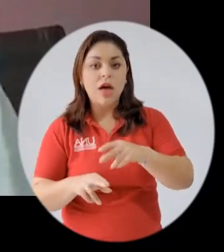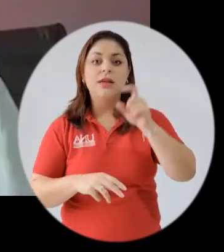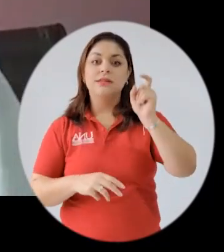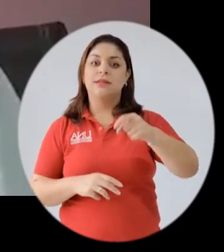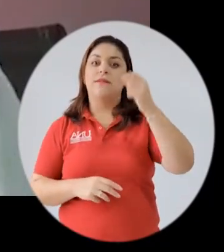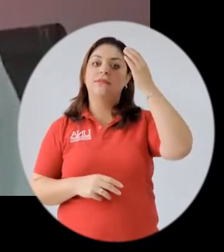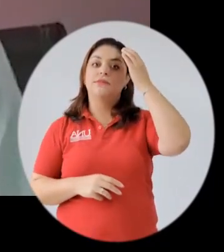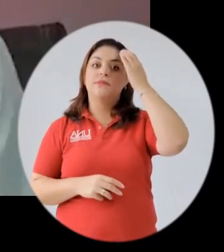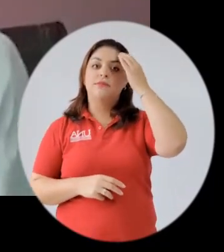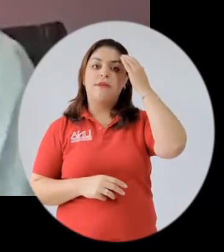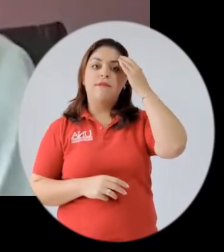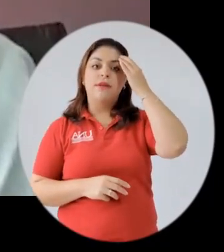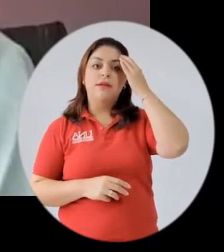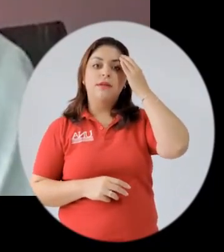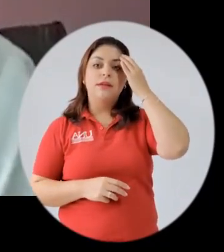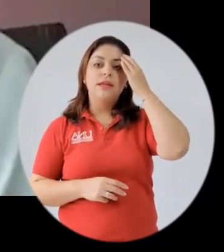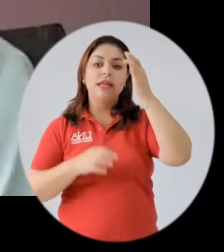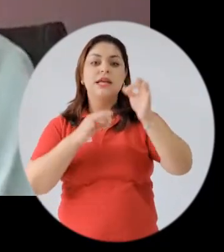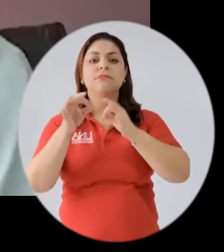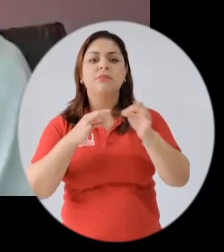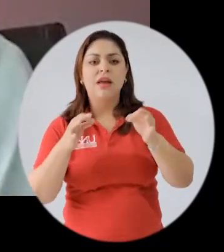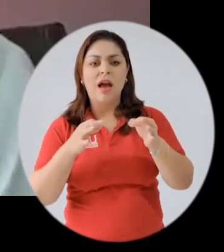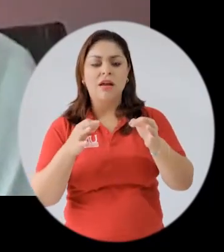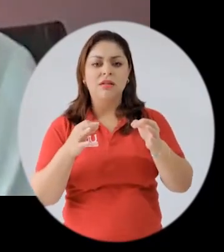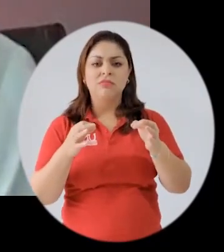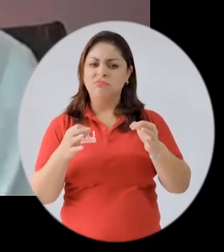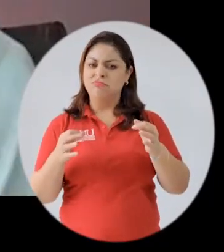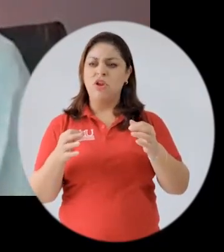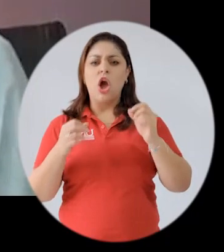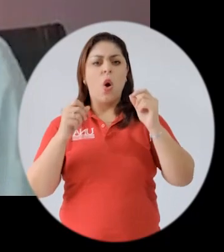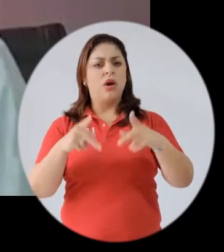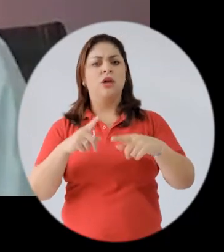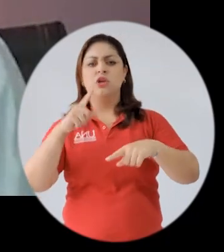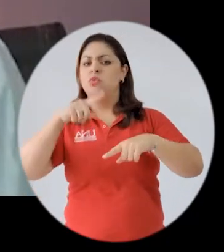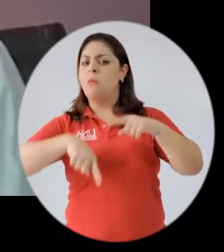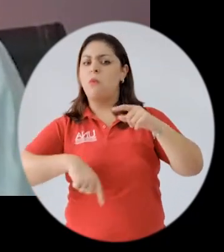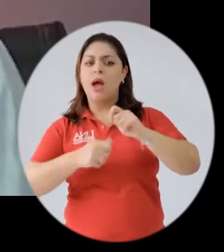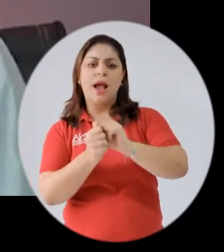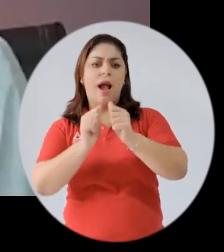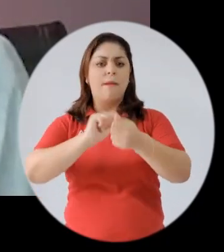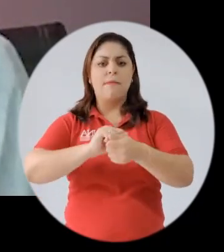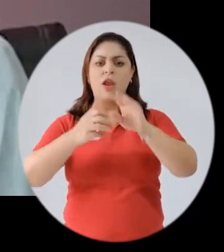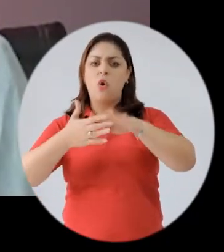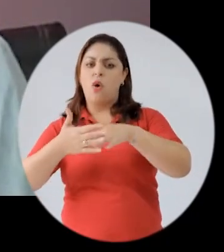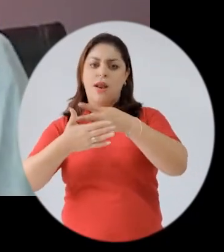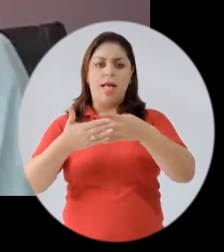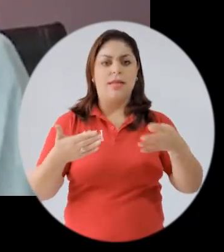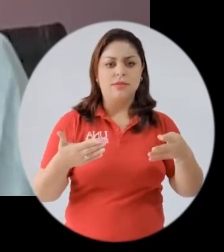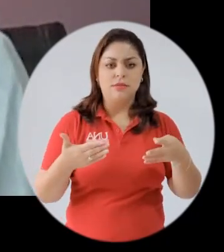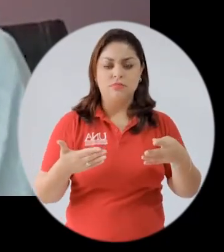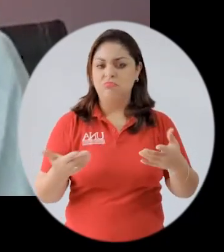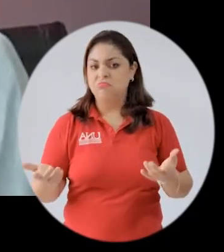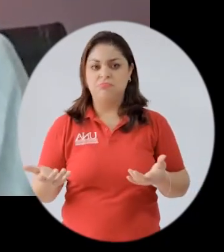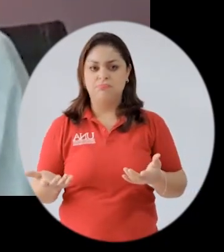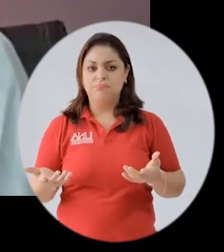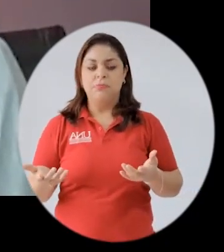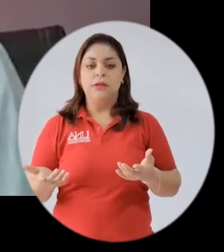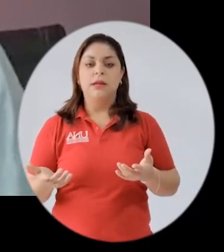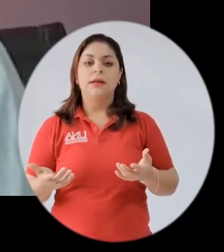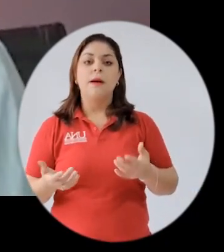la película, ¿verdad? Entonces yo sí creo que eso es importante y por eso hay que volver al tema de la salud mental, del tiempo, del autocuido. Claro, Importante.